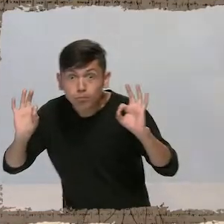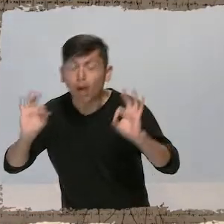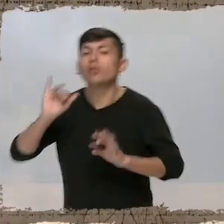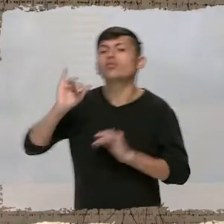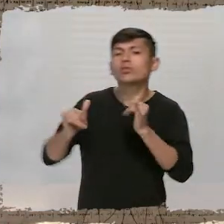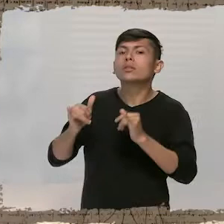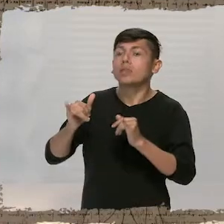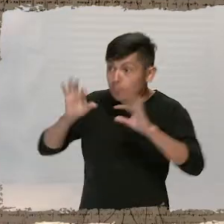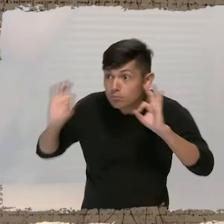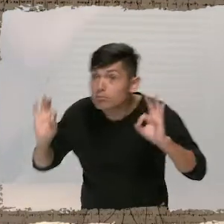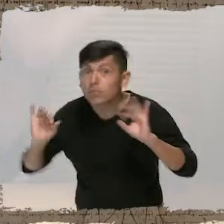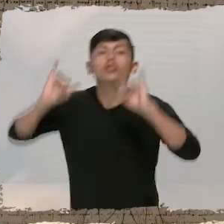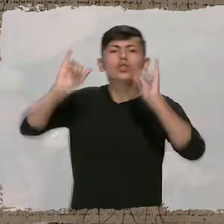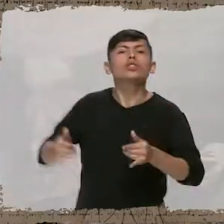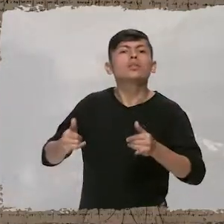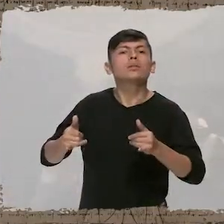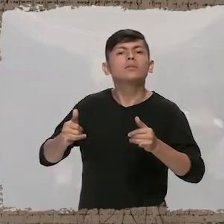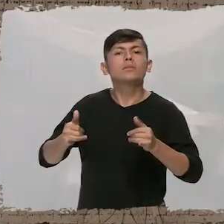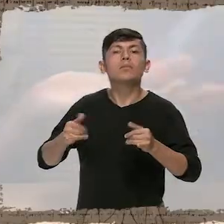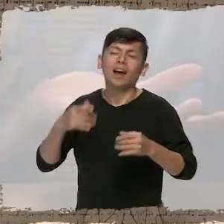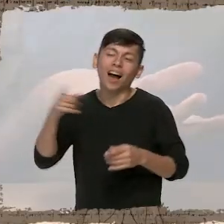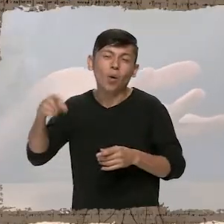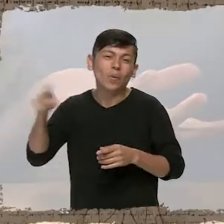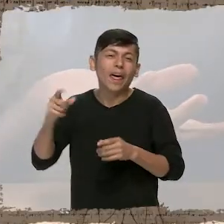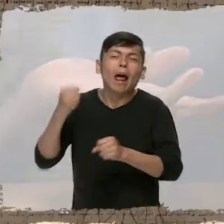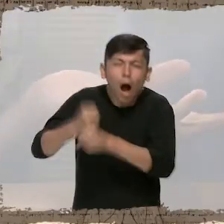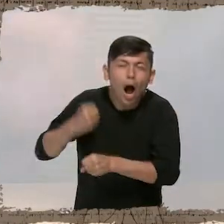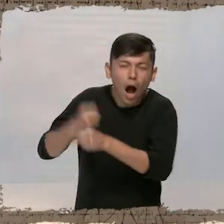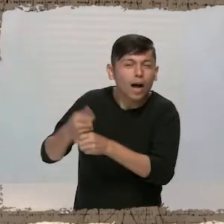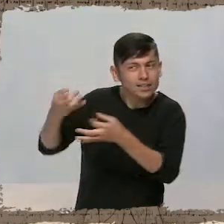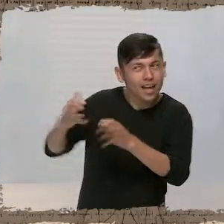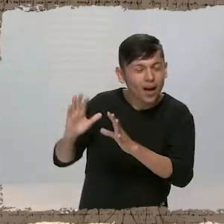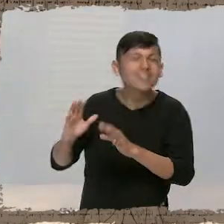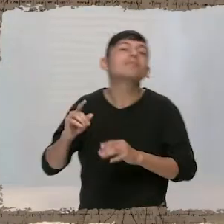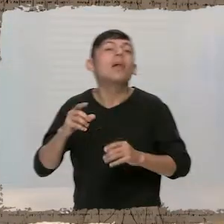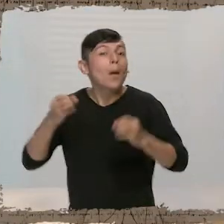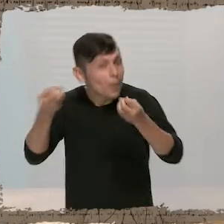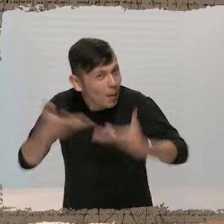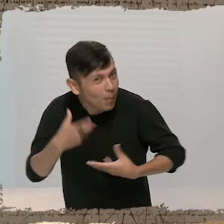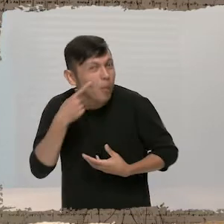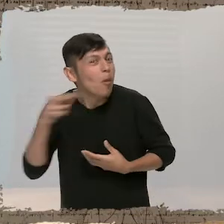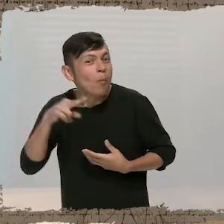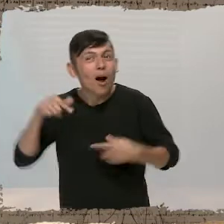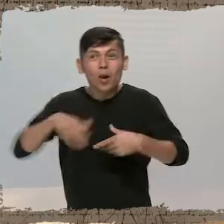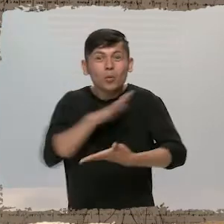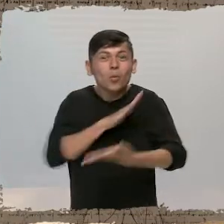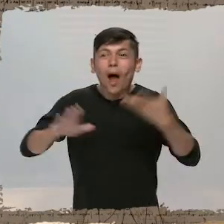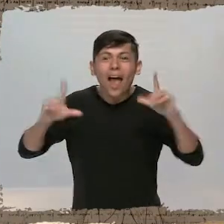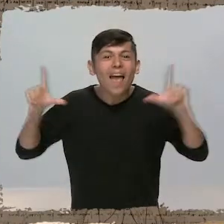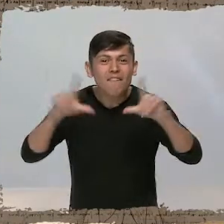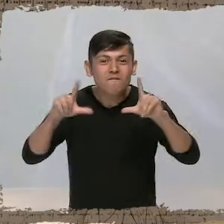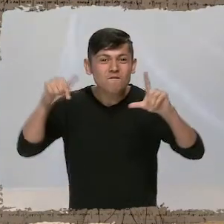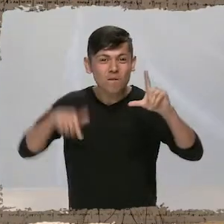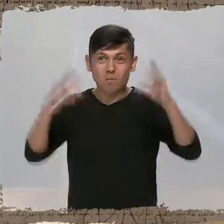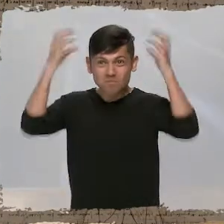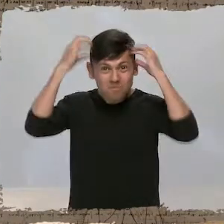listo alfredo está listo y por tomar bien que se vean ustedes trabajando de fondo bienvenidos y bienvenidas para una nueva edición